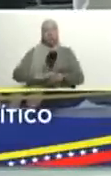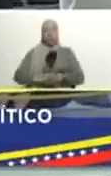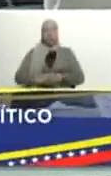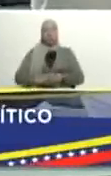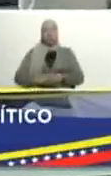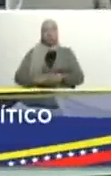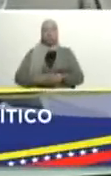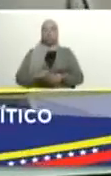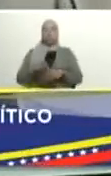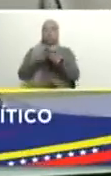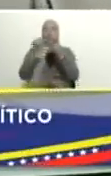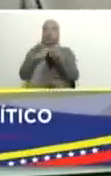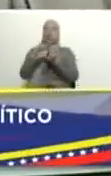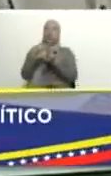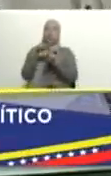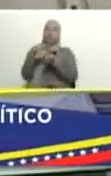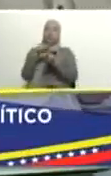todas estas situaciones.